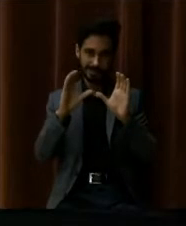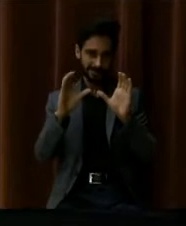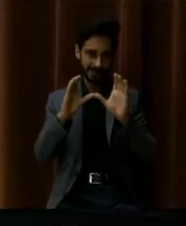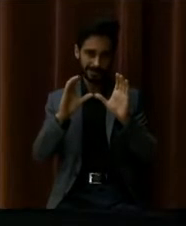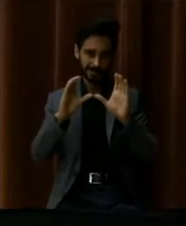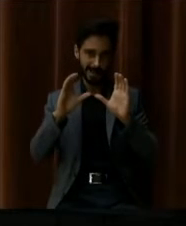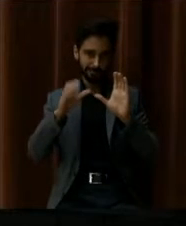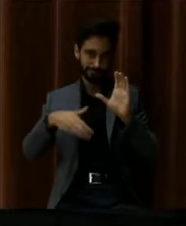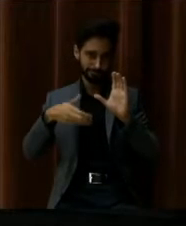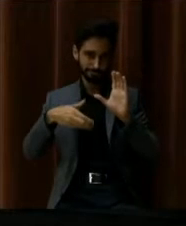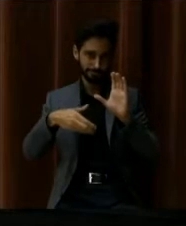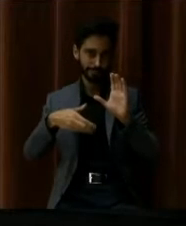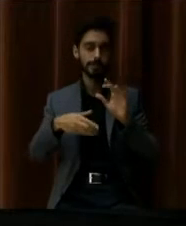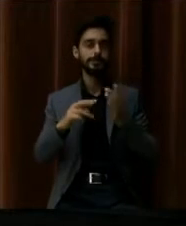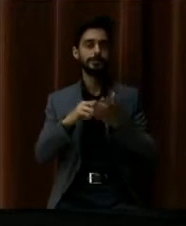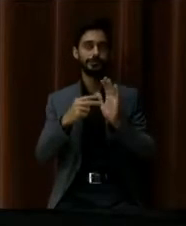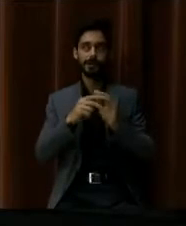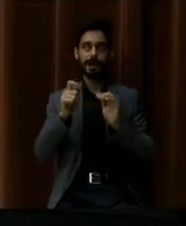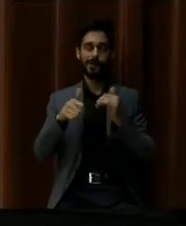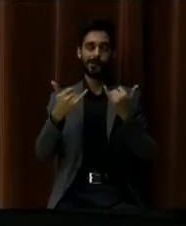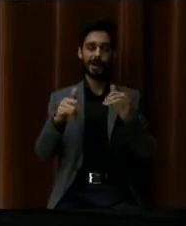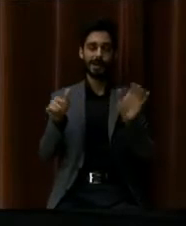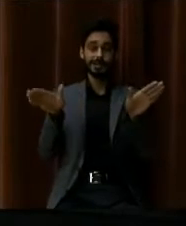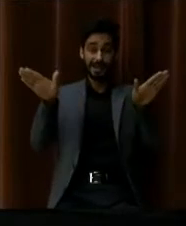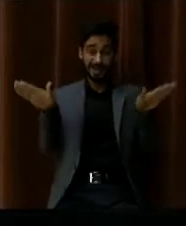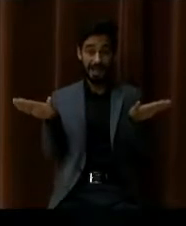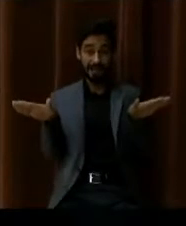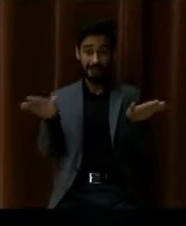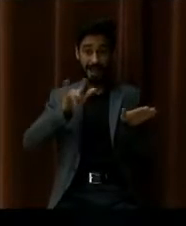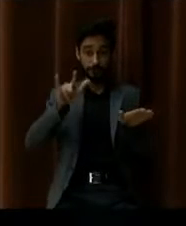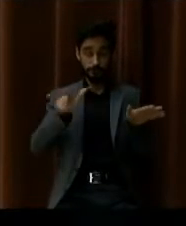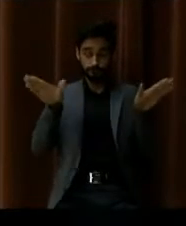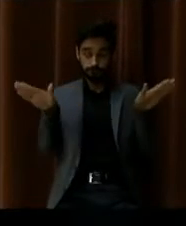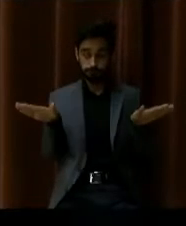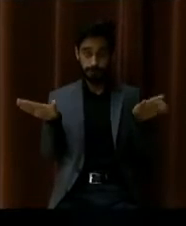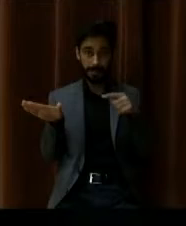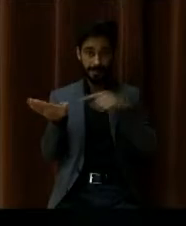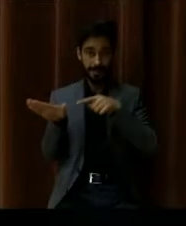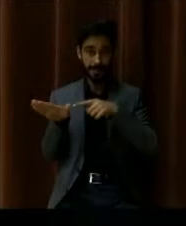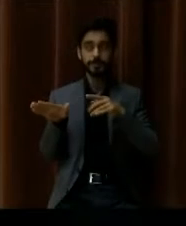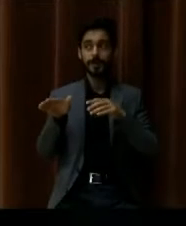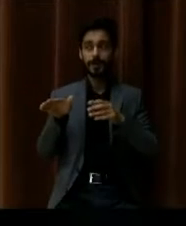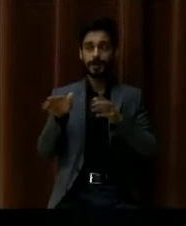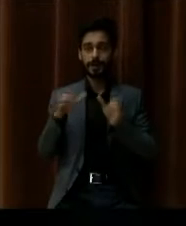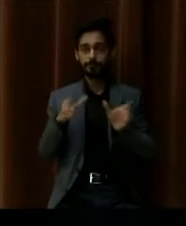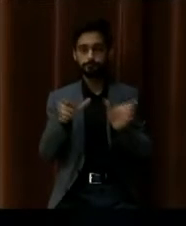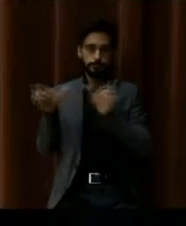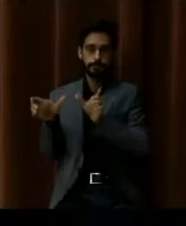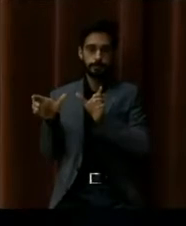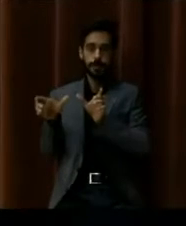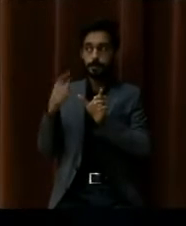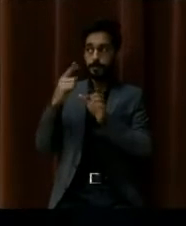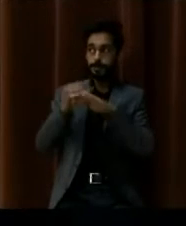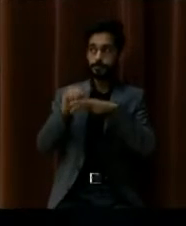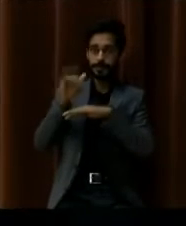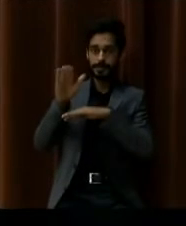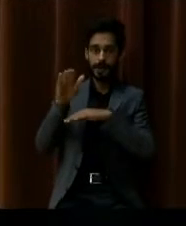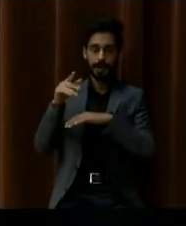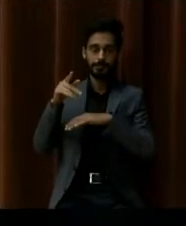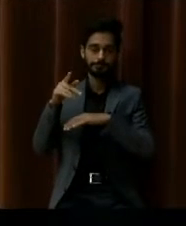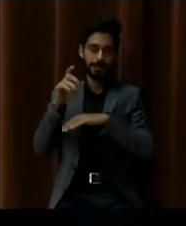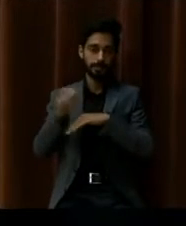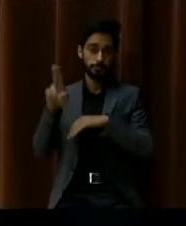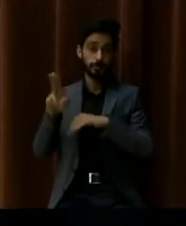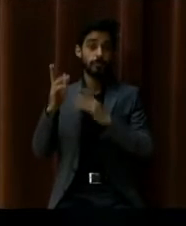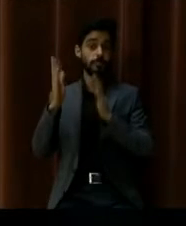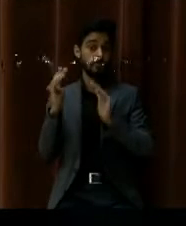única nave y estable pero pero yo estoy moviendo cielo y tierra para tener